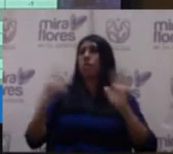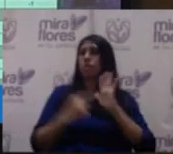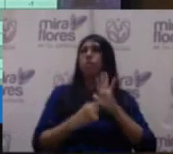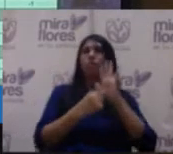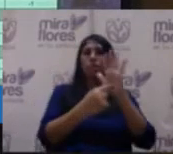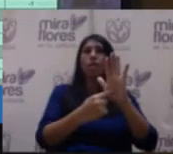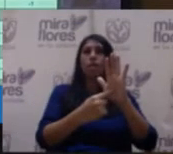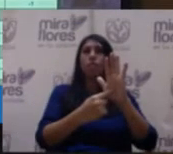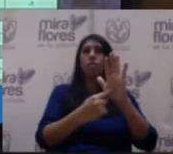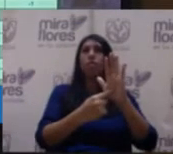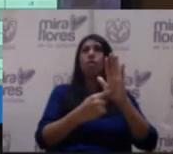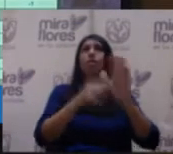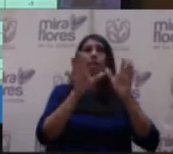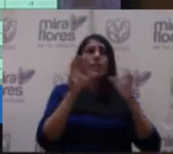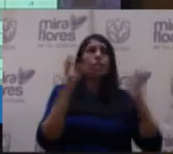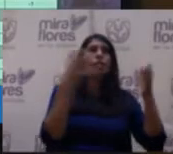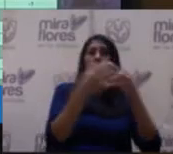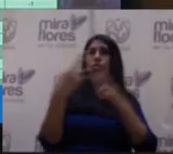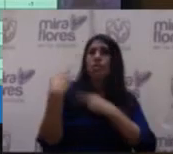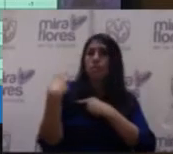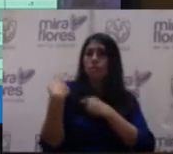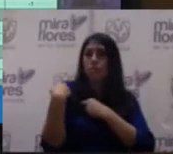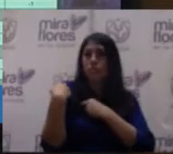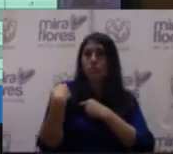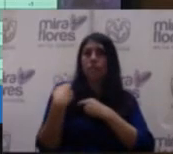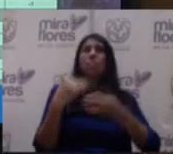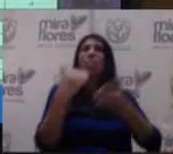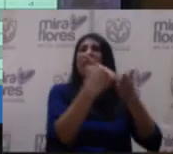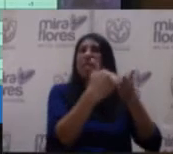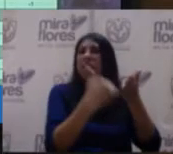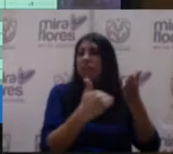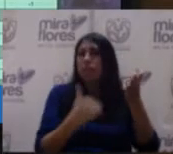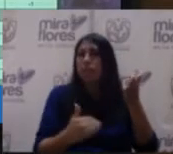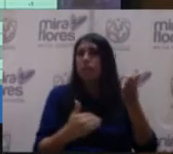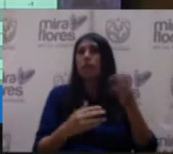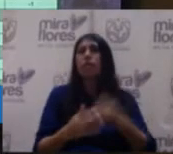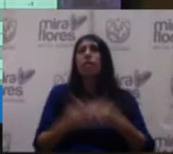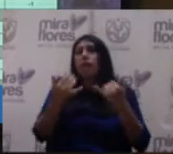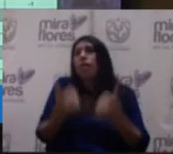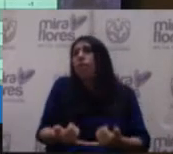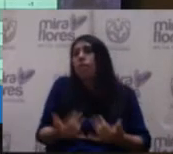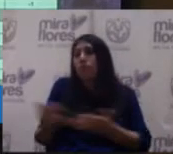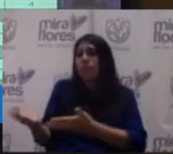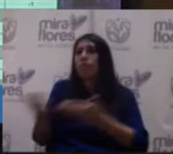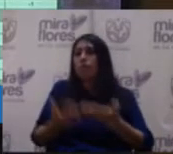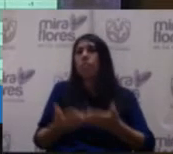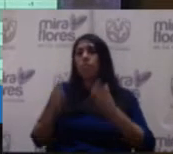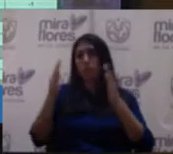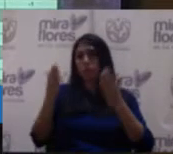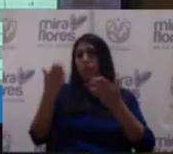hemos expuesto ante la comisión de manera mucho más detallada, y es lo que ahora traemos para su